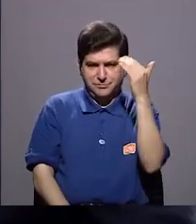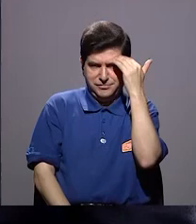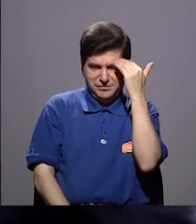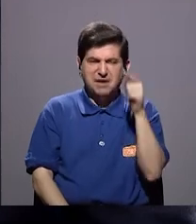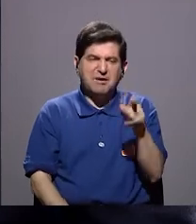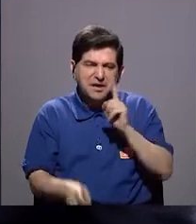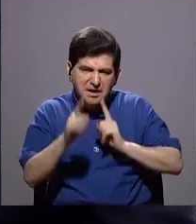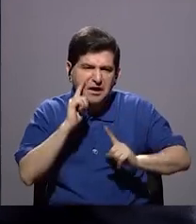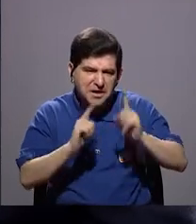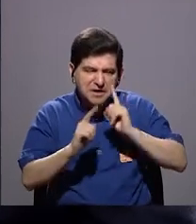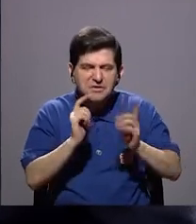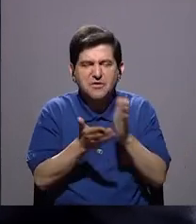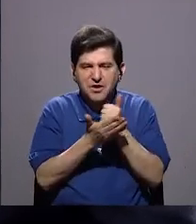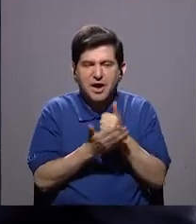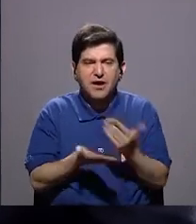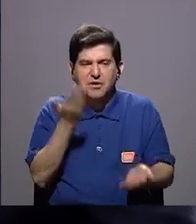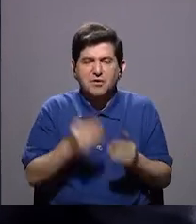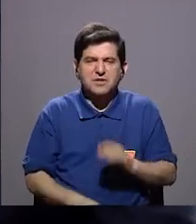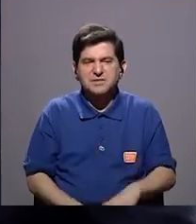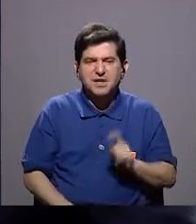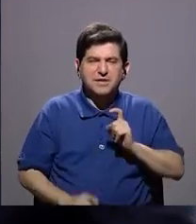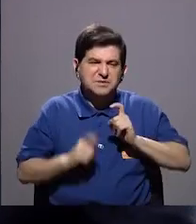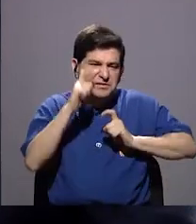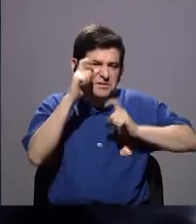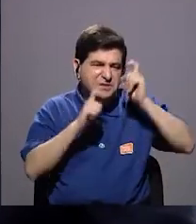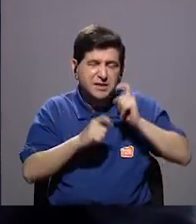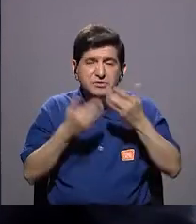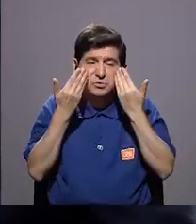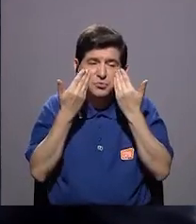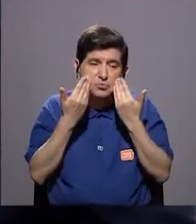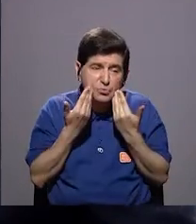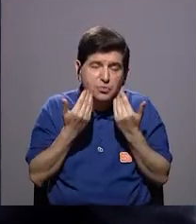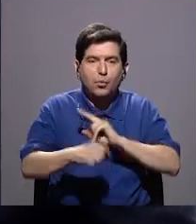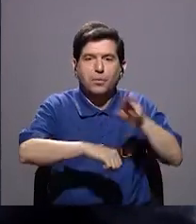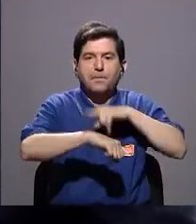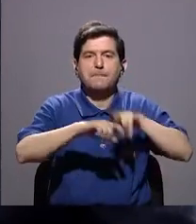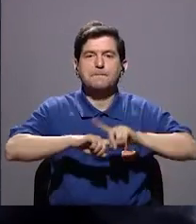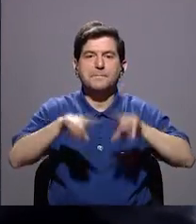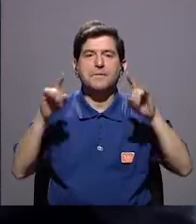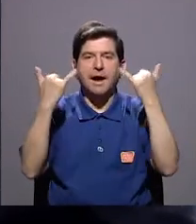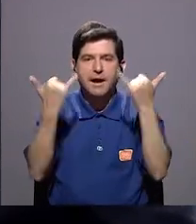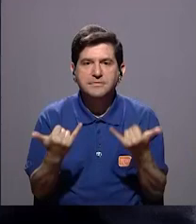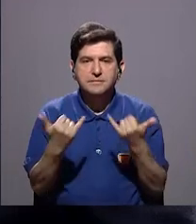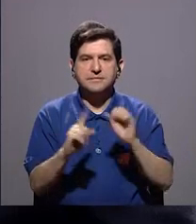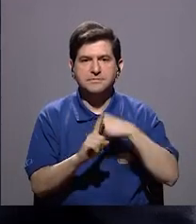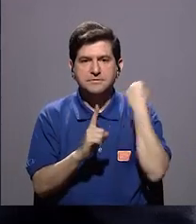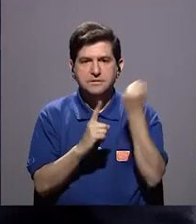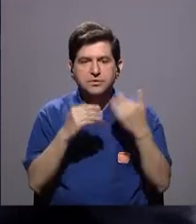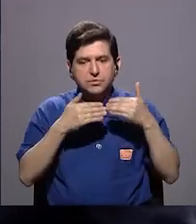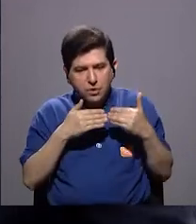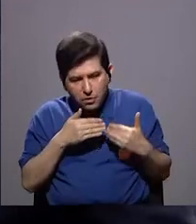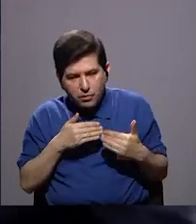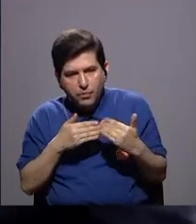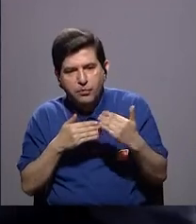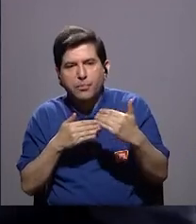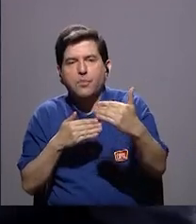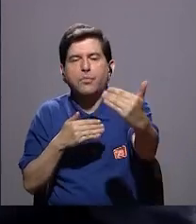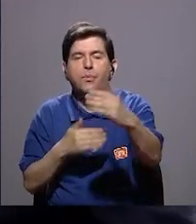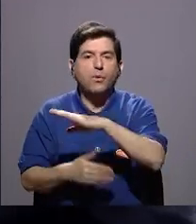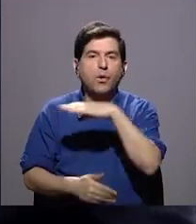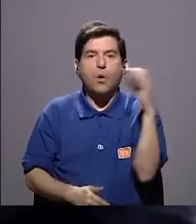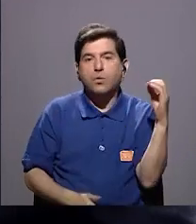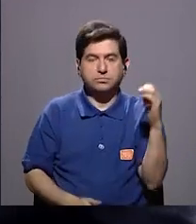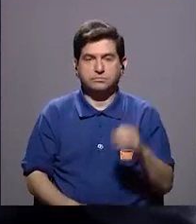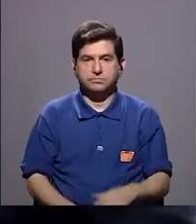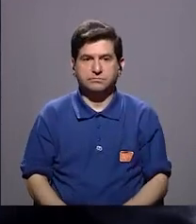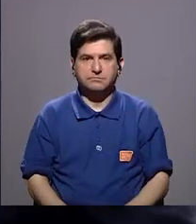niño llore un poquitito, que haga algunos gestos como de tristeza, es normal. Pero si ya es un asunto que ya se va prolongando o que ya